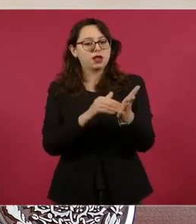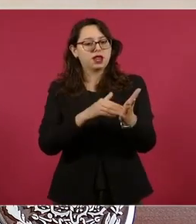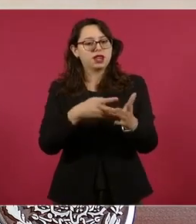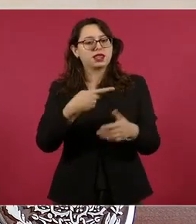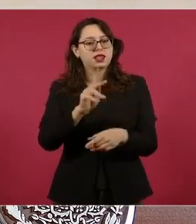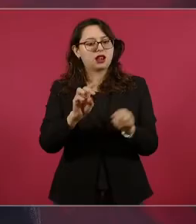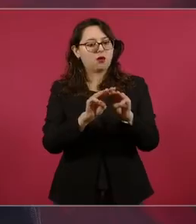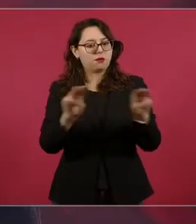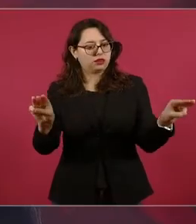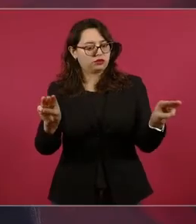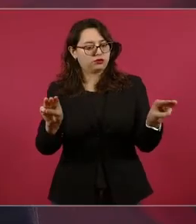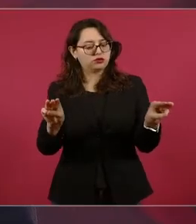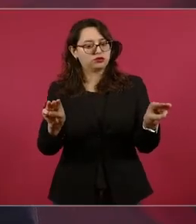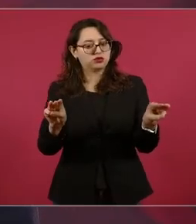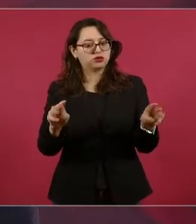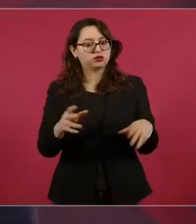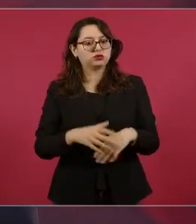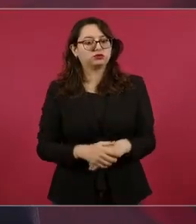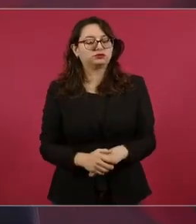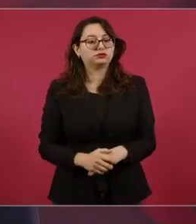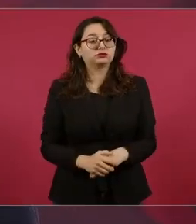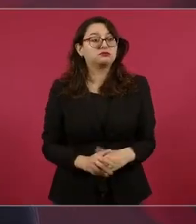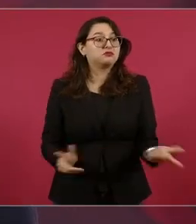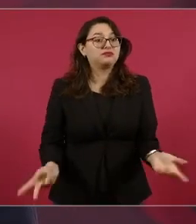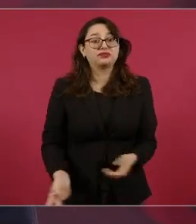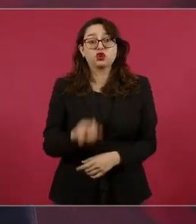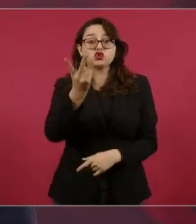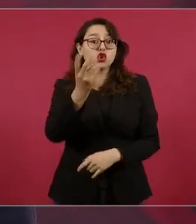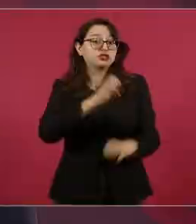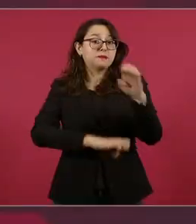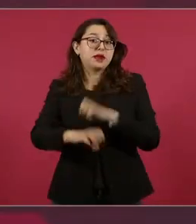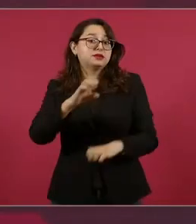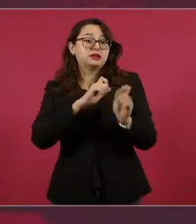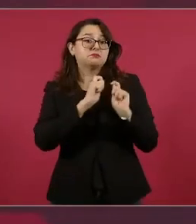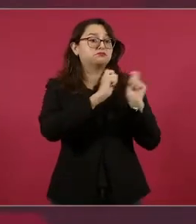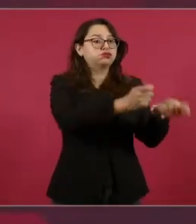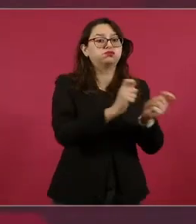km a dos grandes